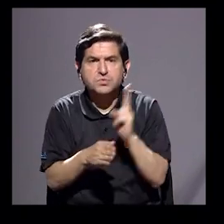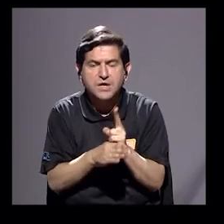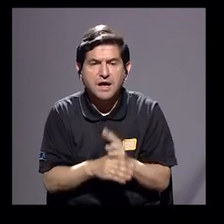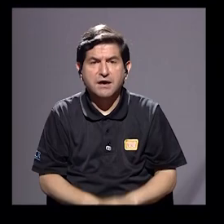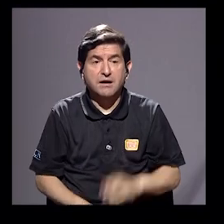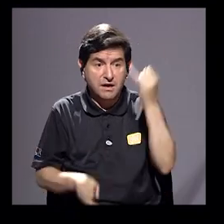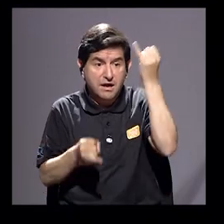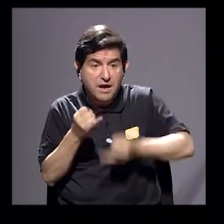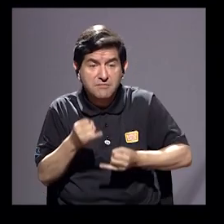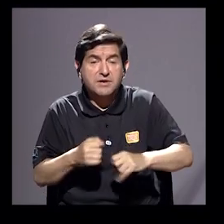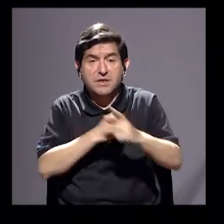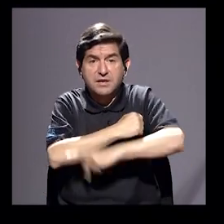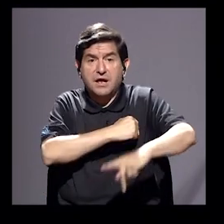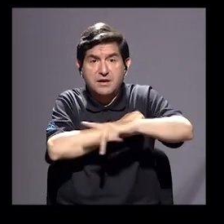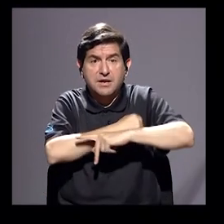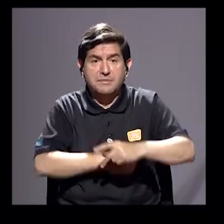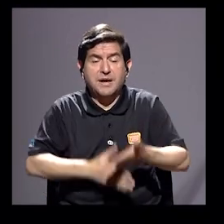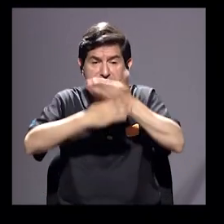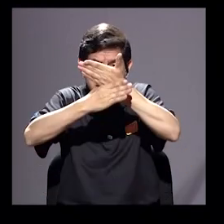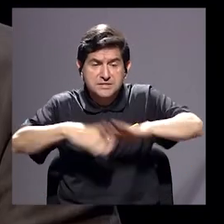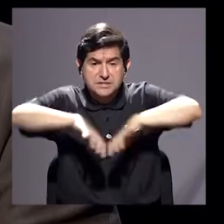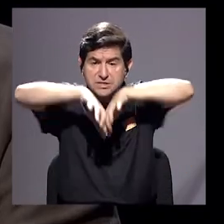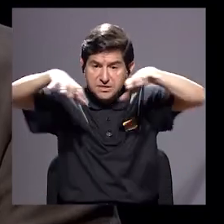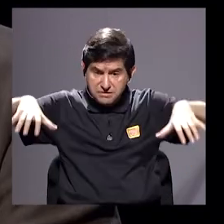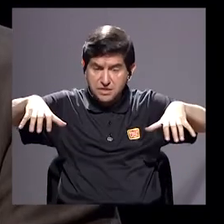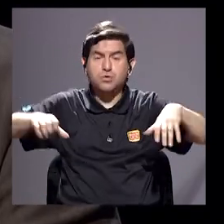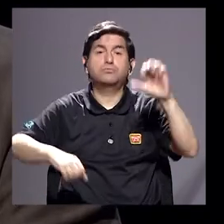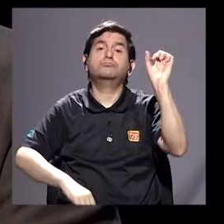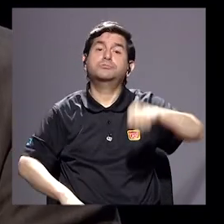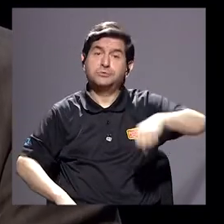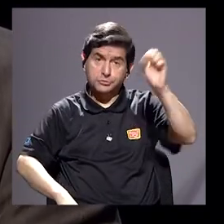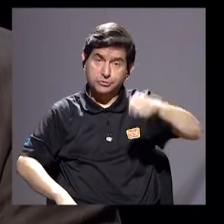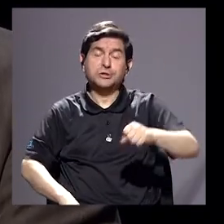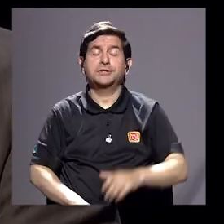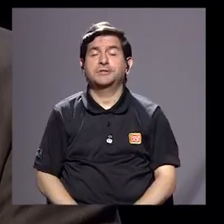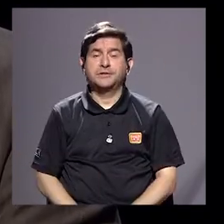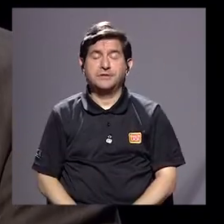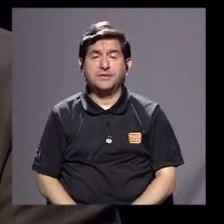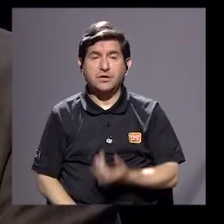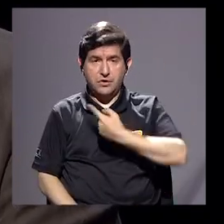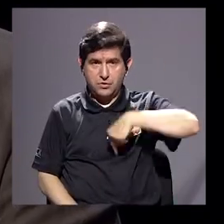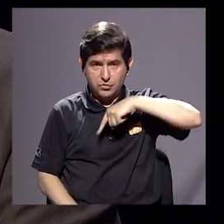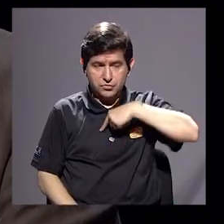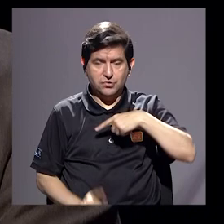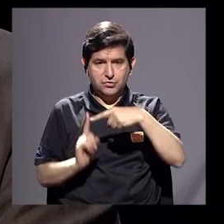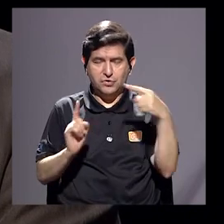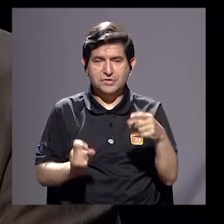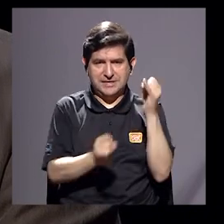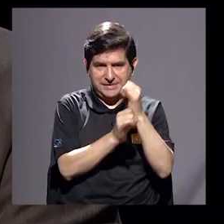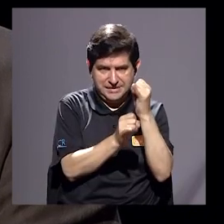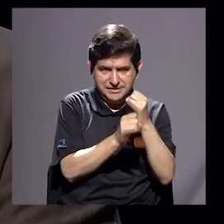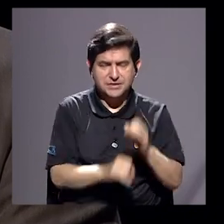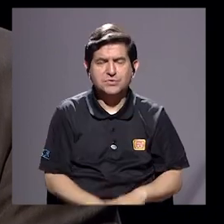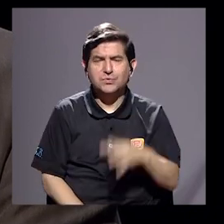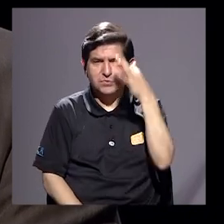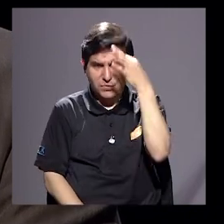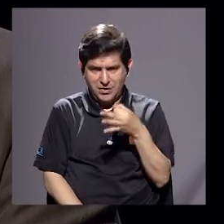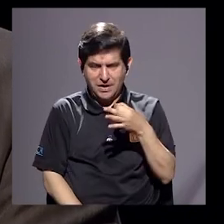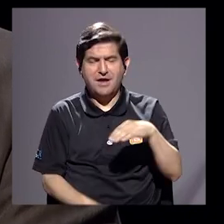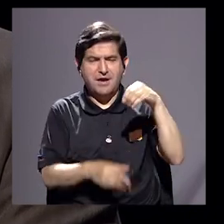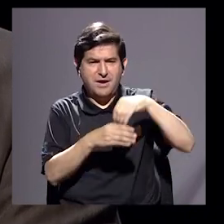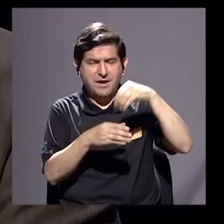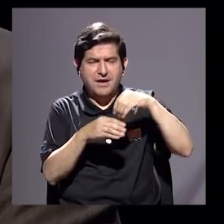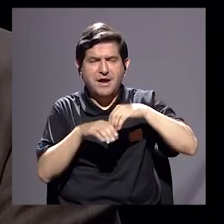final en un momento en el que país también está muy polarizado si nosotros desde el ipex hemos insistido en la necesidad de que se